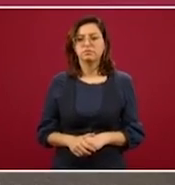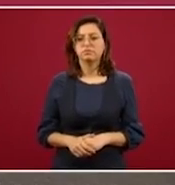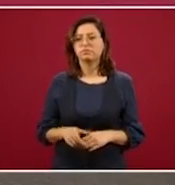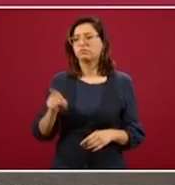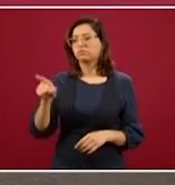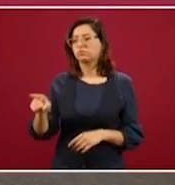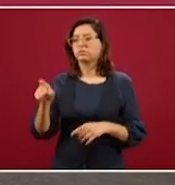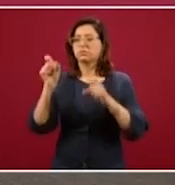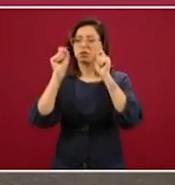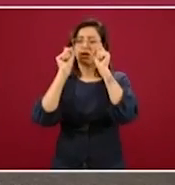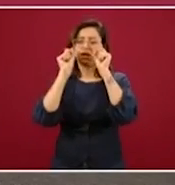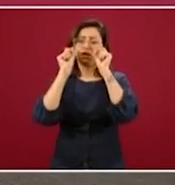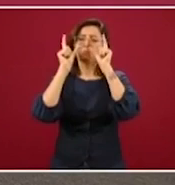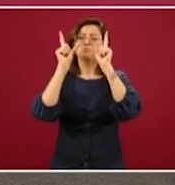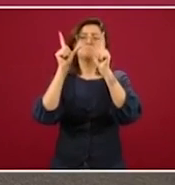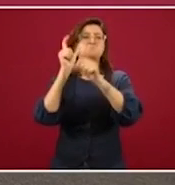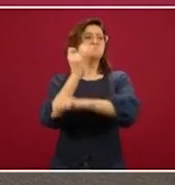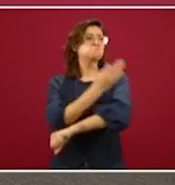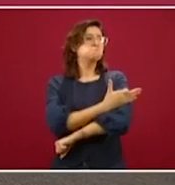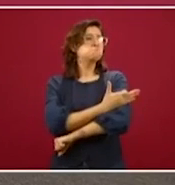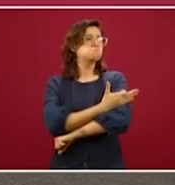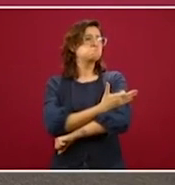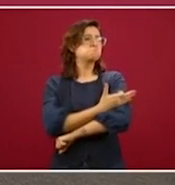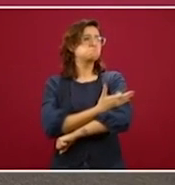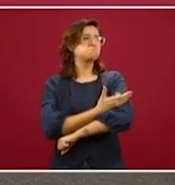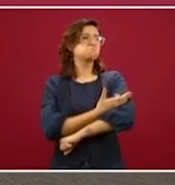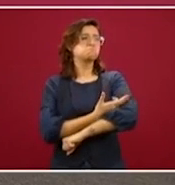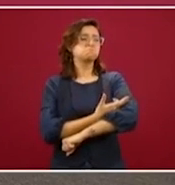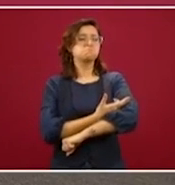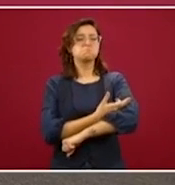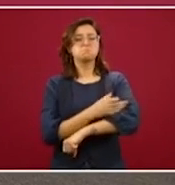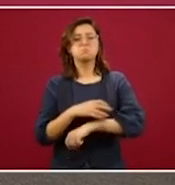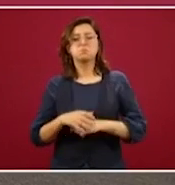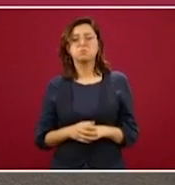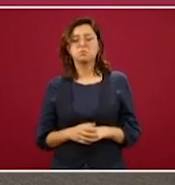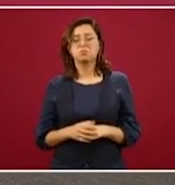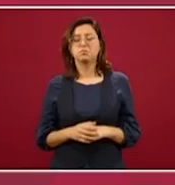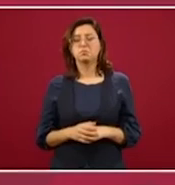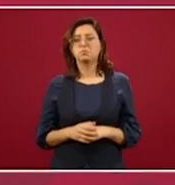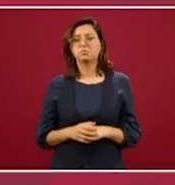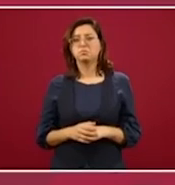levantarse tarde y ir